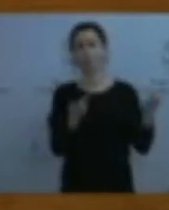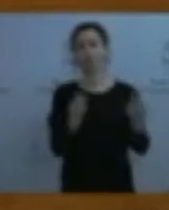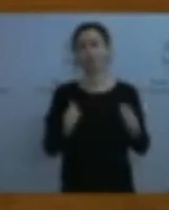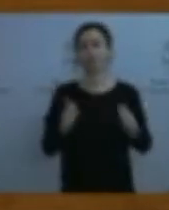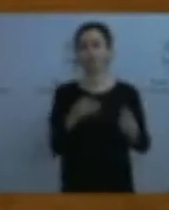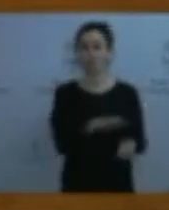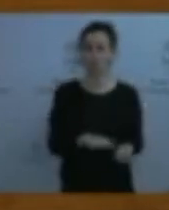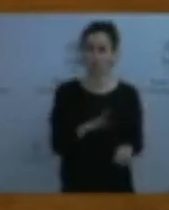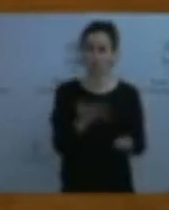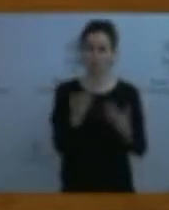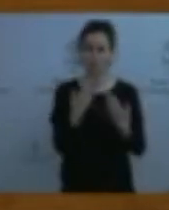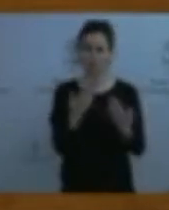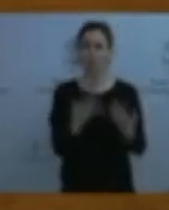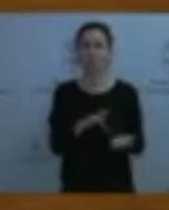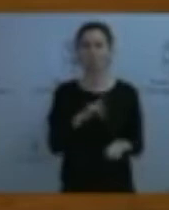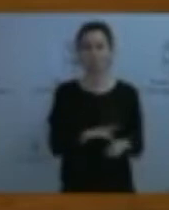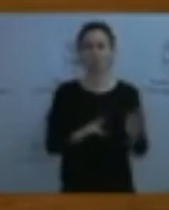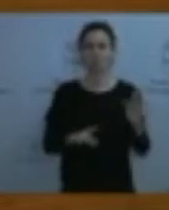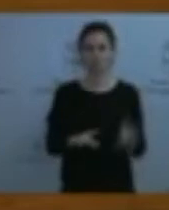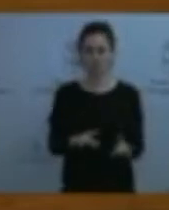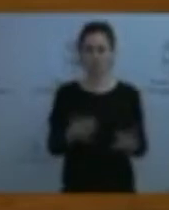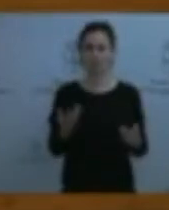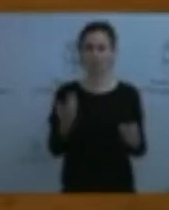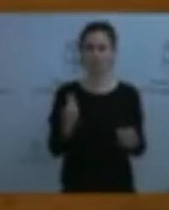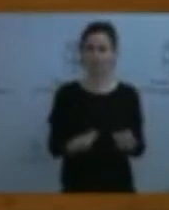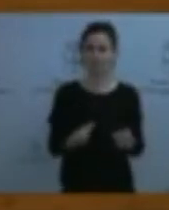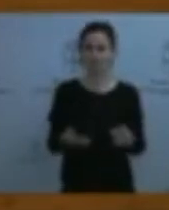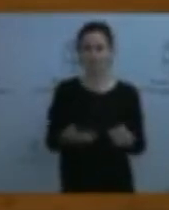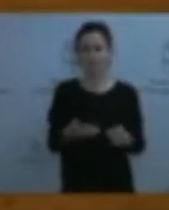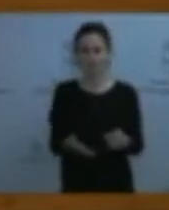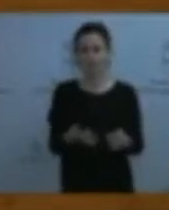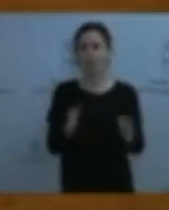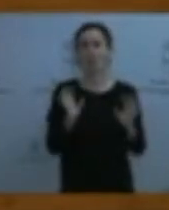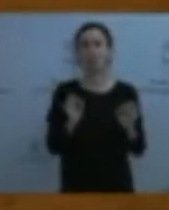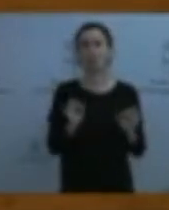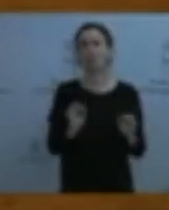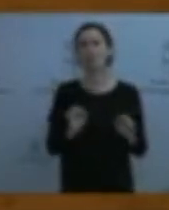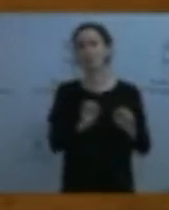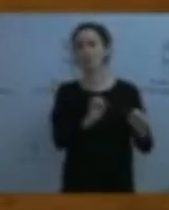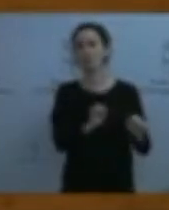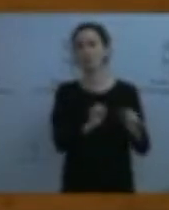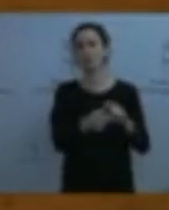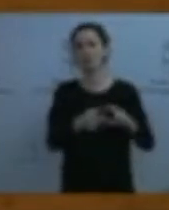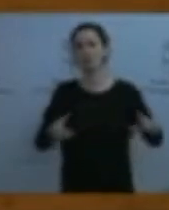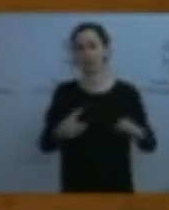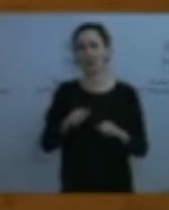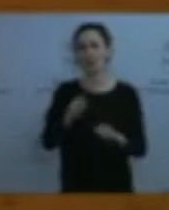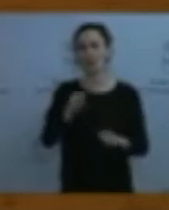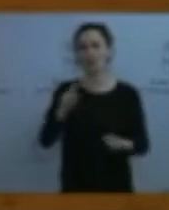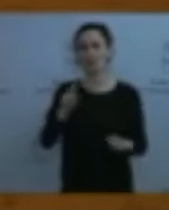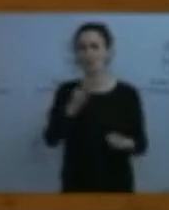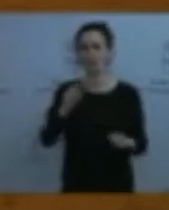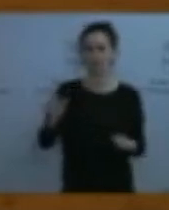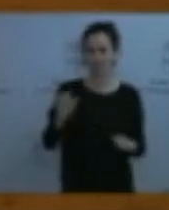Han tenido alguna conversación con ellos, con la Marea Granate, con la Oficina Precaria, con los grupos españoles frente al Brexit. Hay algún colectivo, están trabajando con una organización